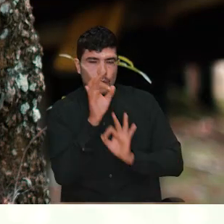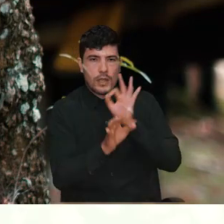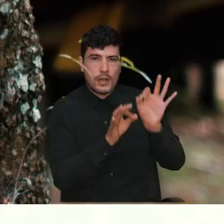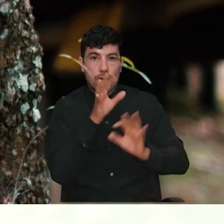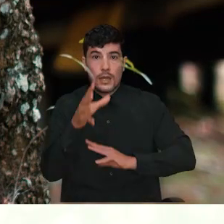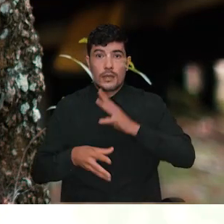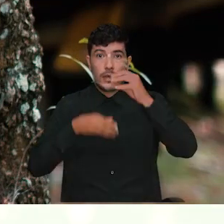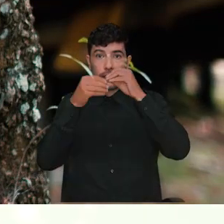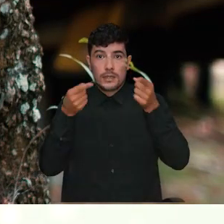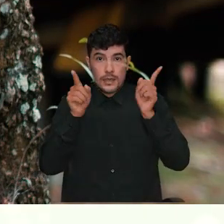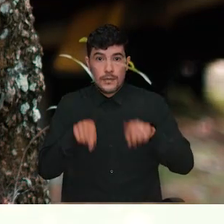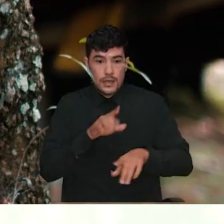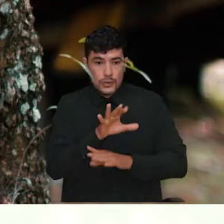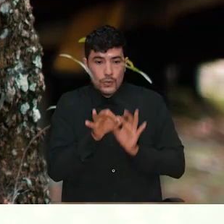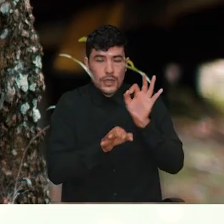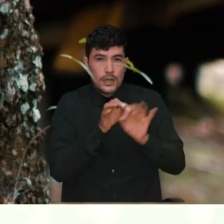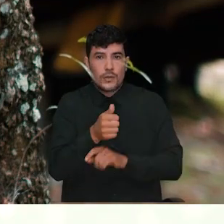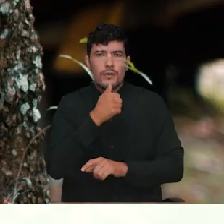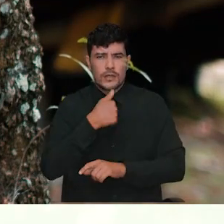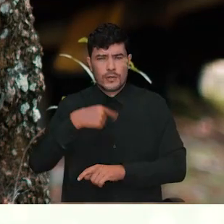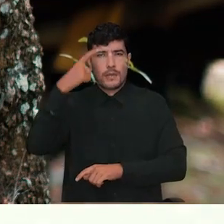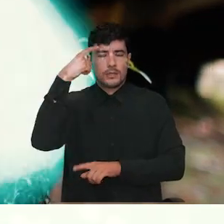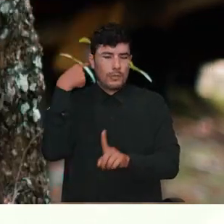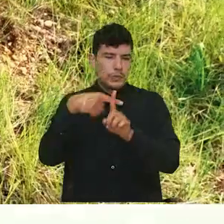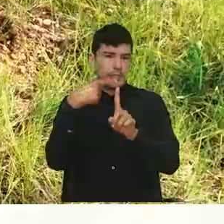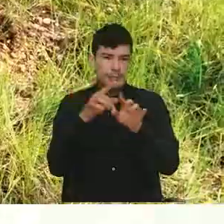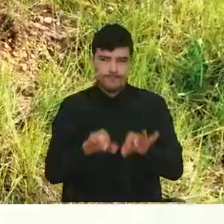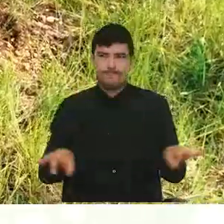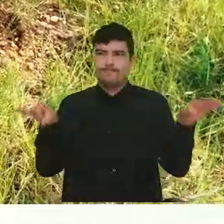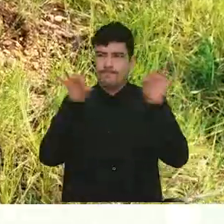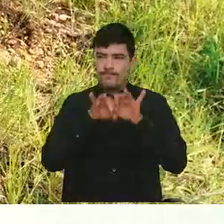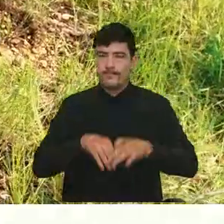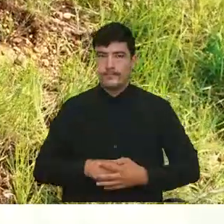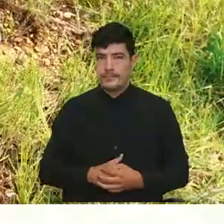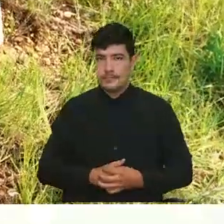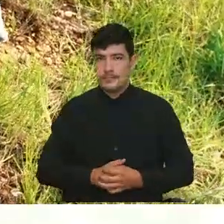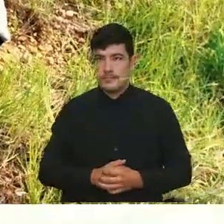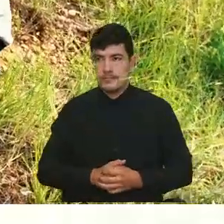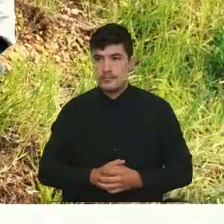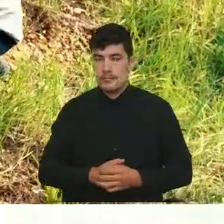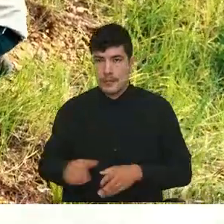con el tema del abono que se puso en cada uno de los árboles que estábamos sembrando.